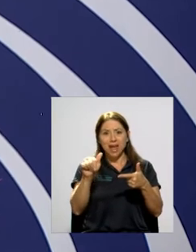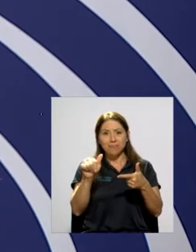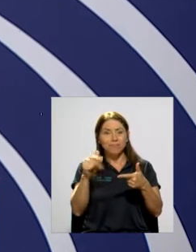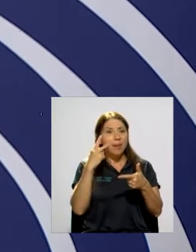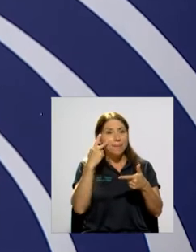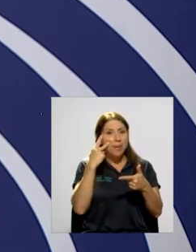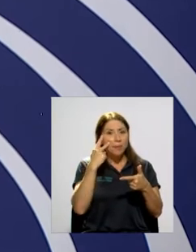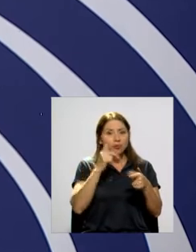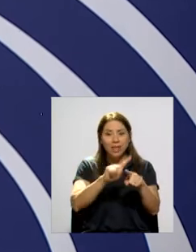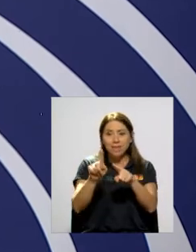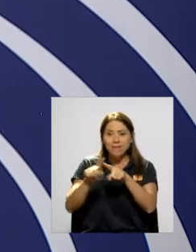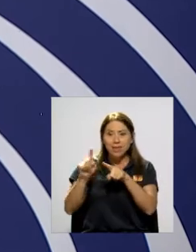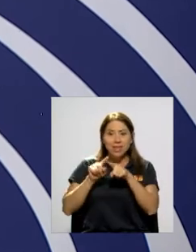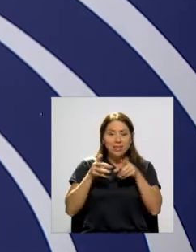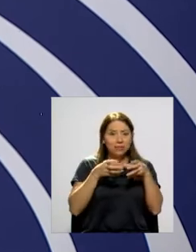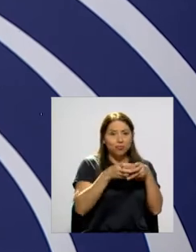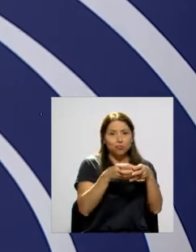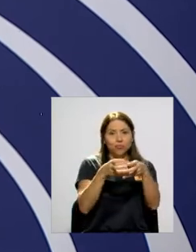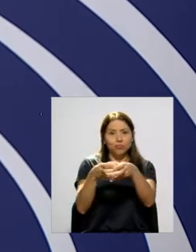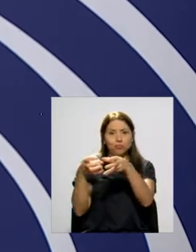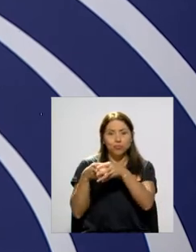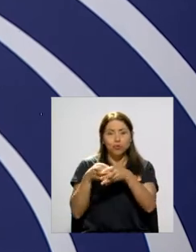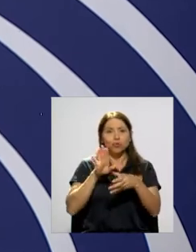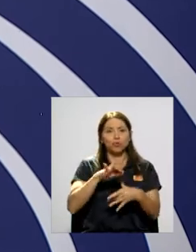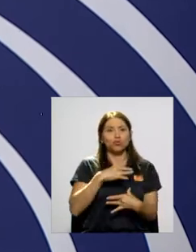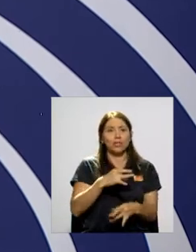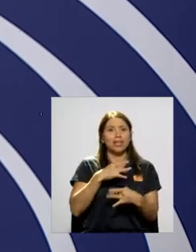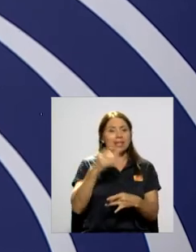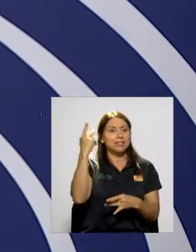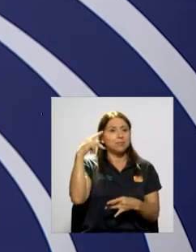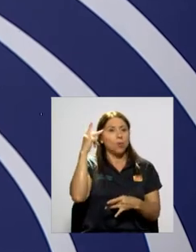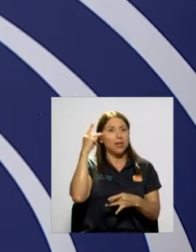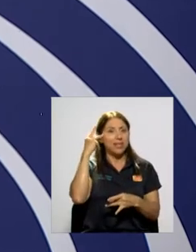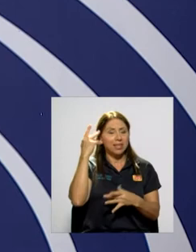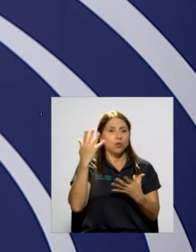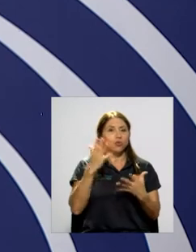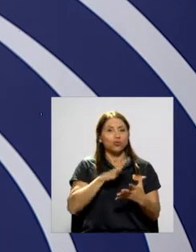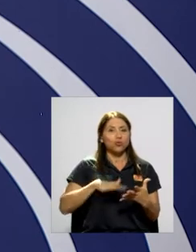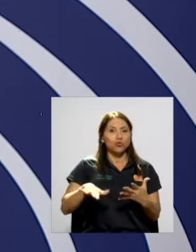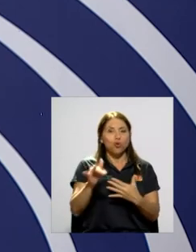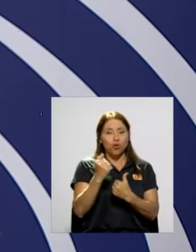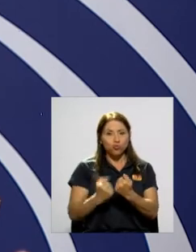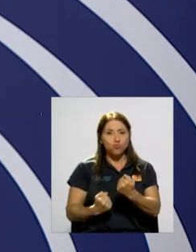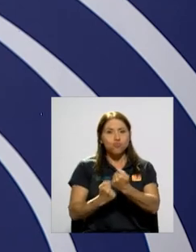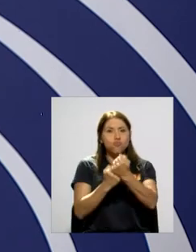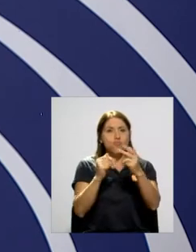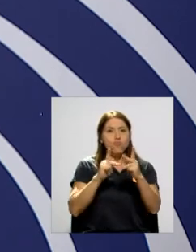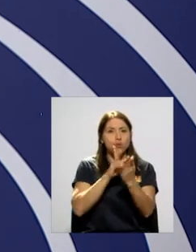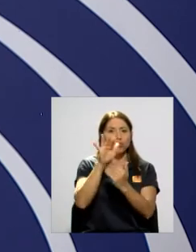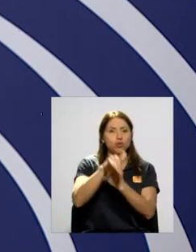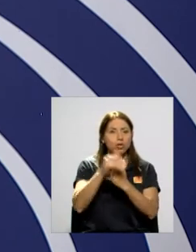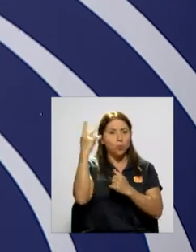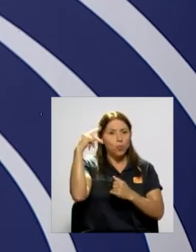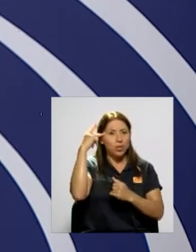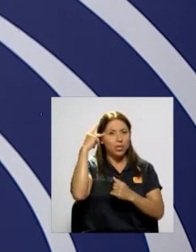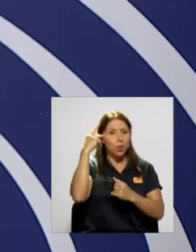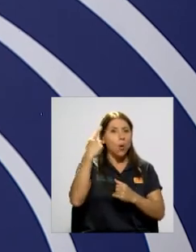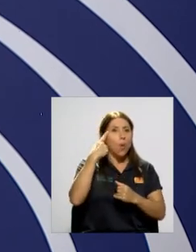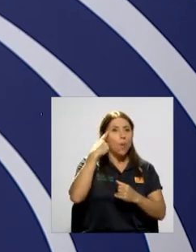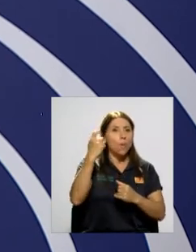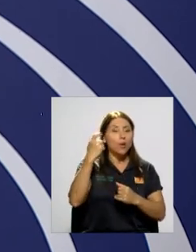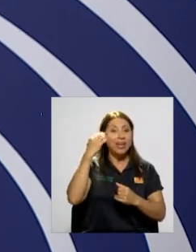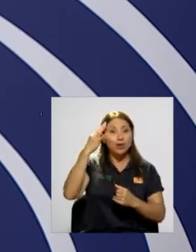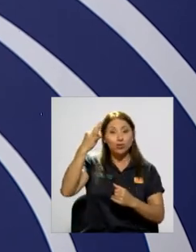nuevamente, que pusieron sus intereses, digamos, político-partidistas por un proyecto político porque consideraban que lo otro era una